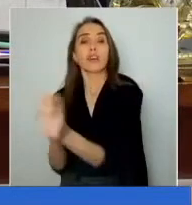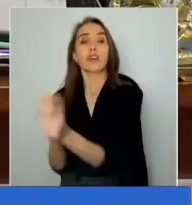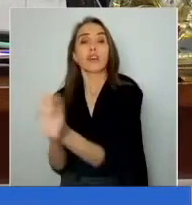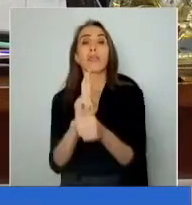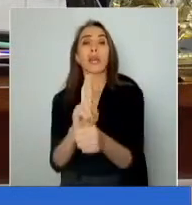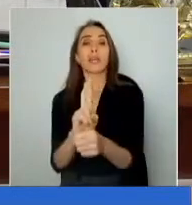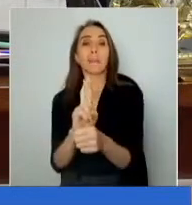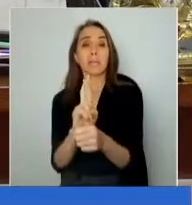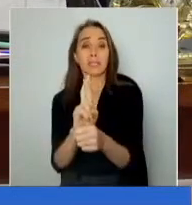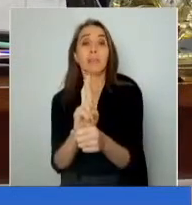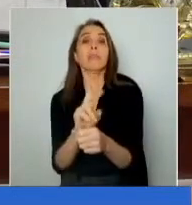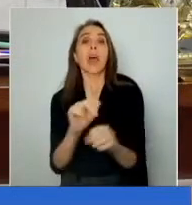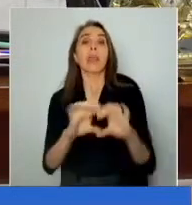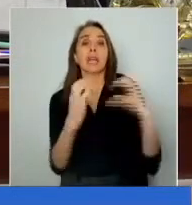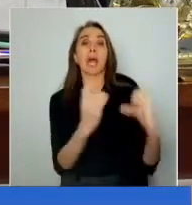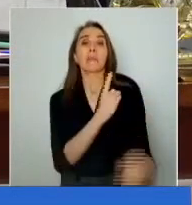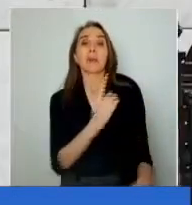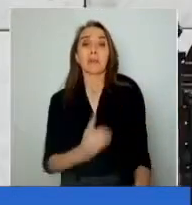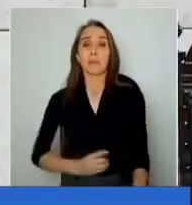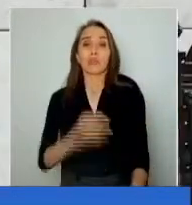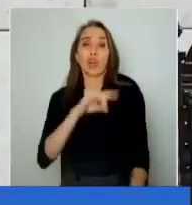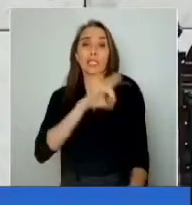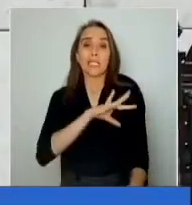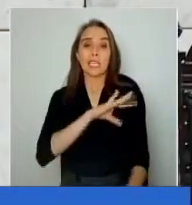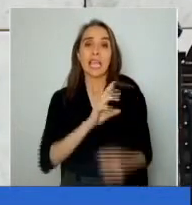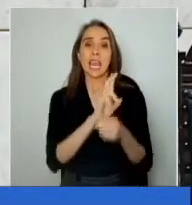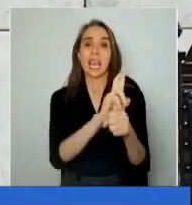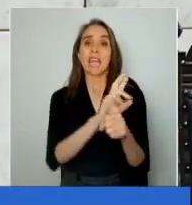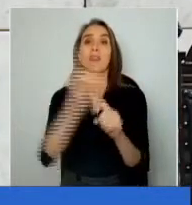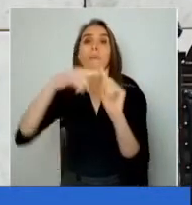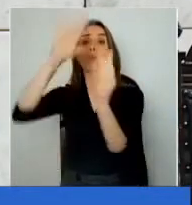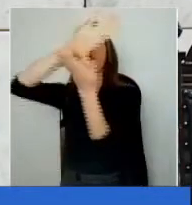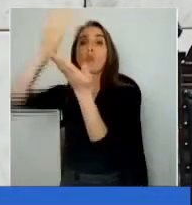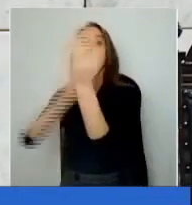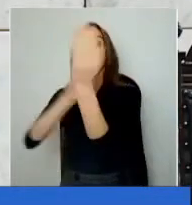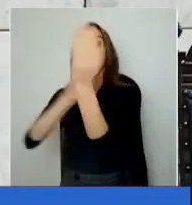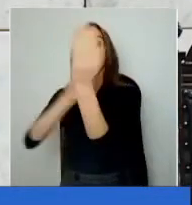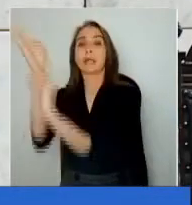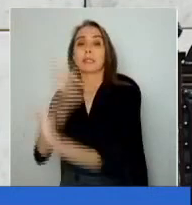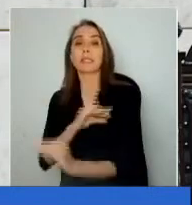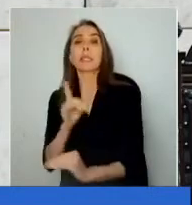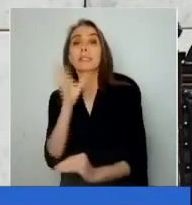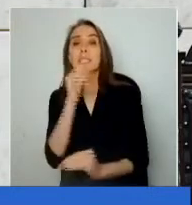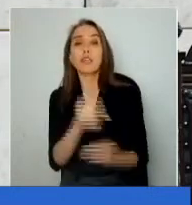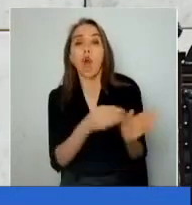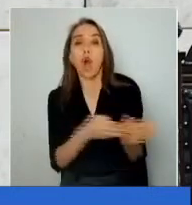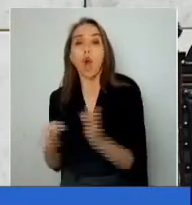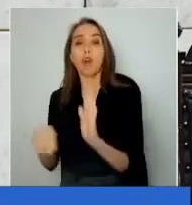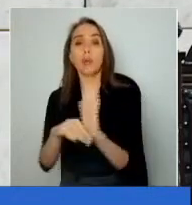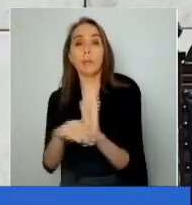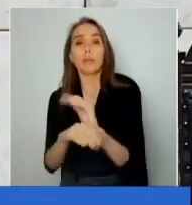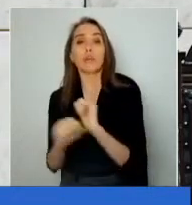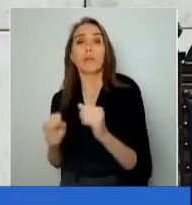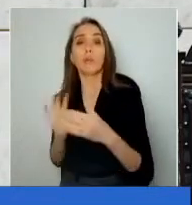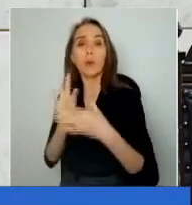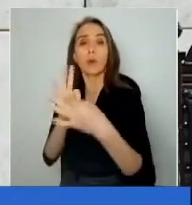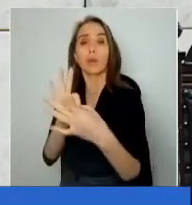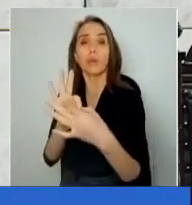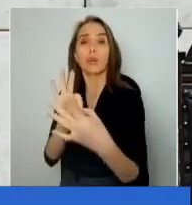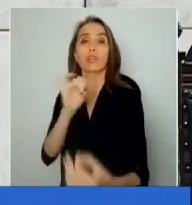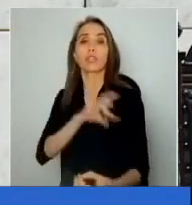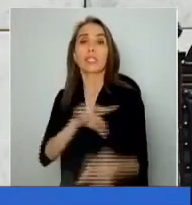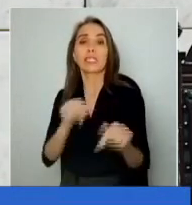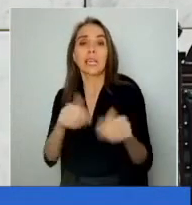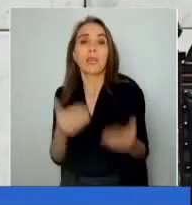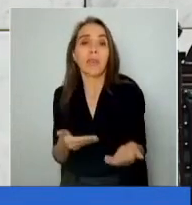en el extranjero porque sin un orden mínimo No seremos capaces de sintonizar con el Chile de hoy ni mucho